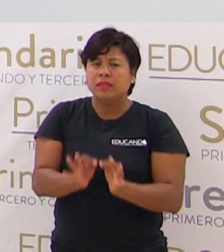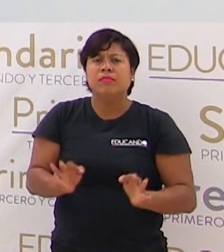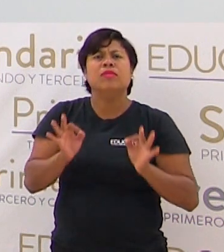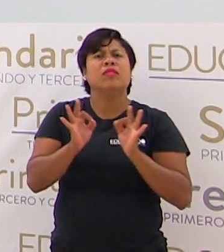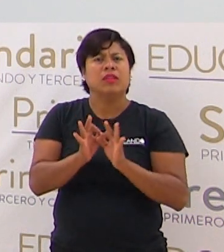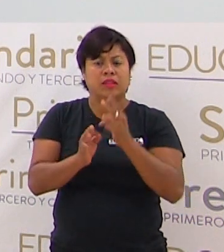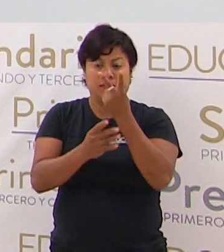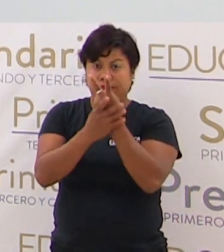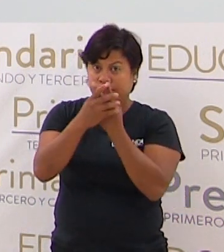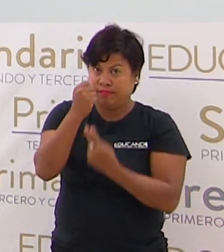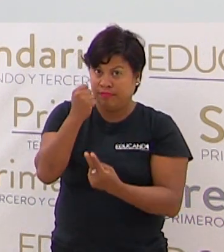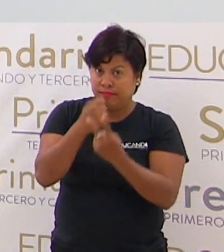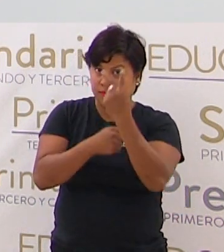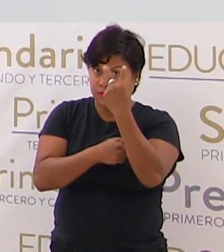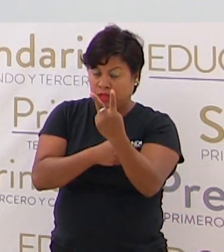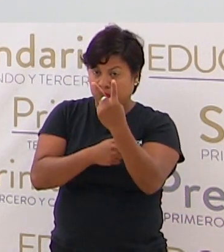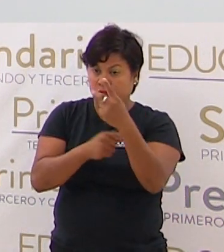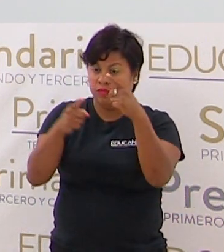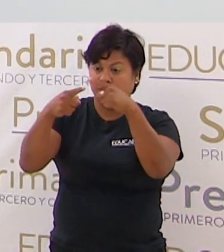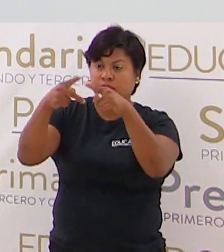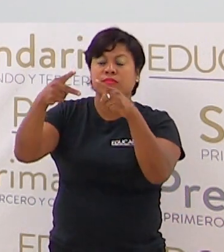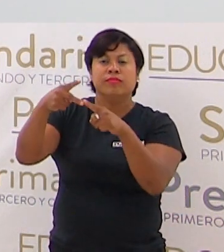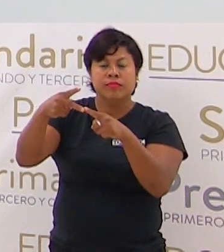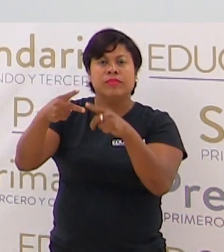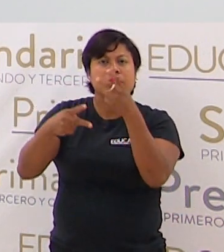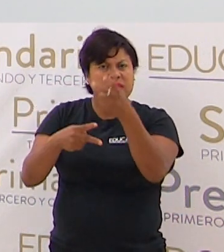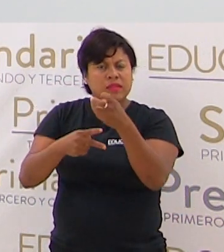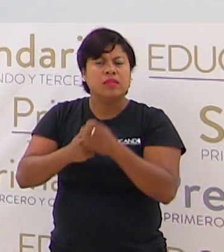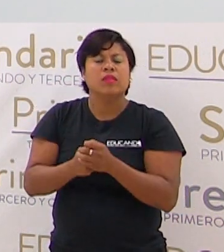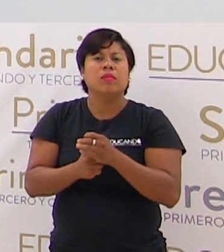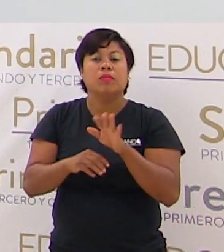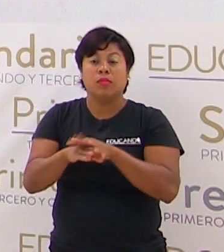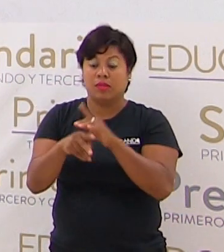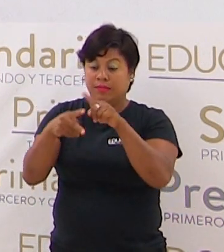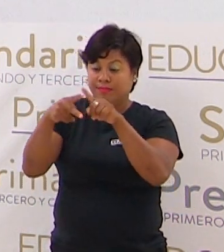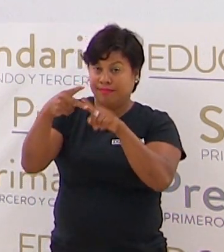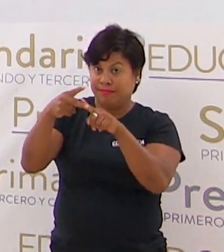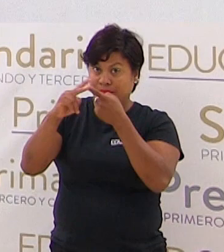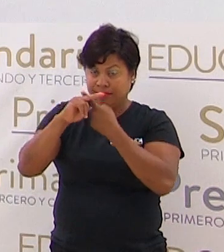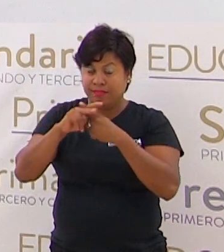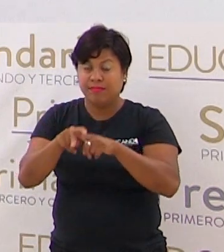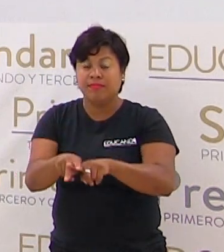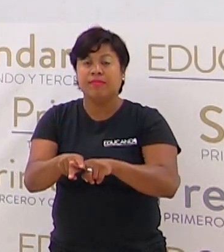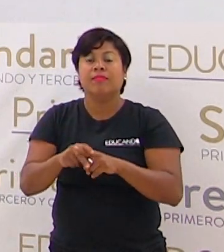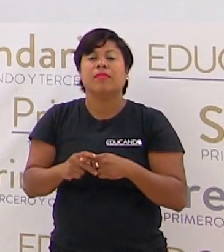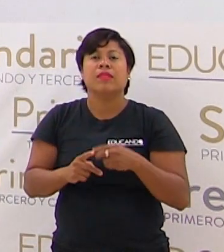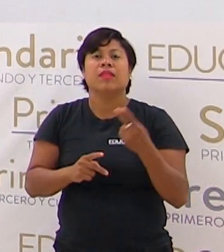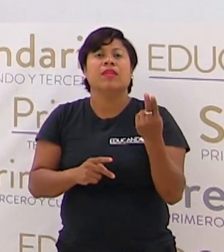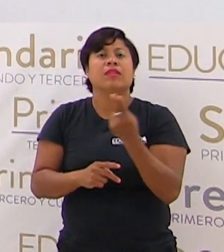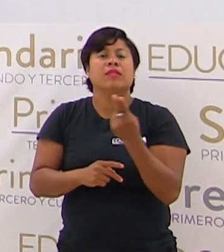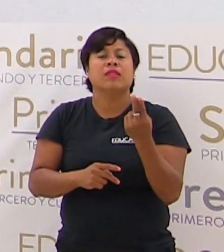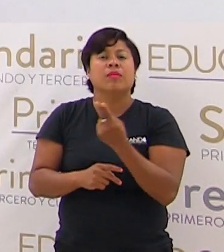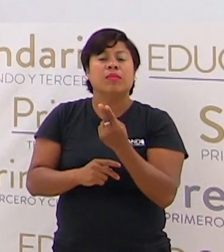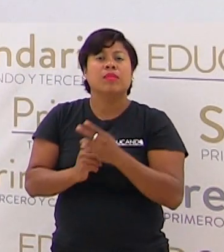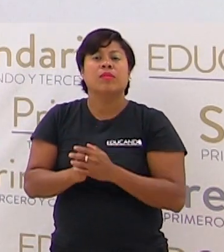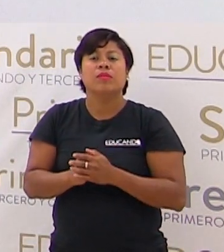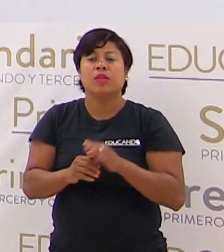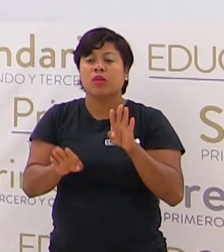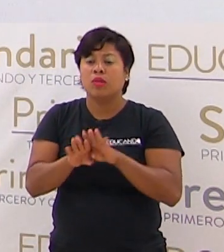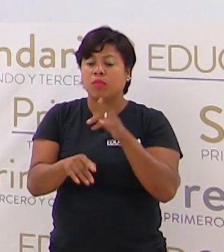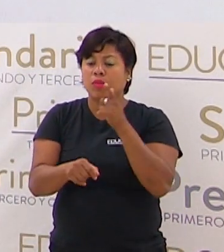Importante estas dos partes y estos dos esquemas porque parte de aquí la necesidad